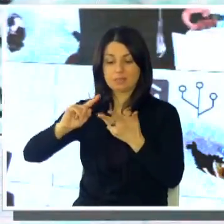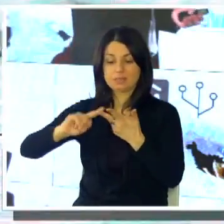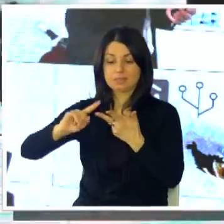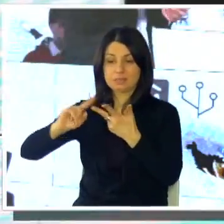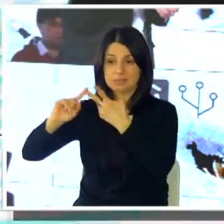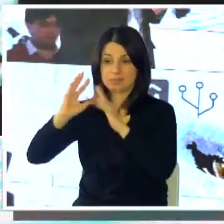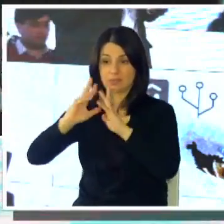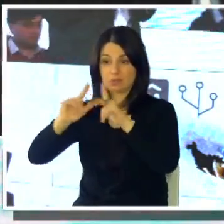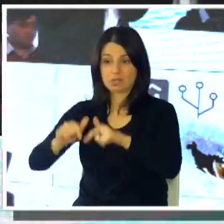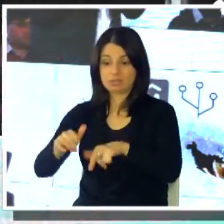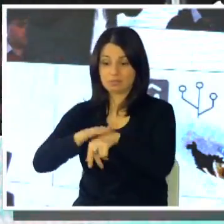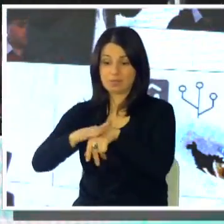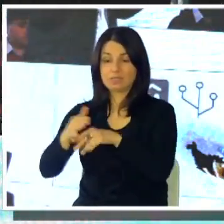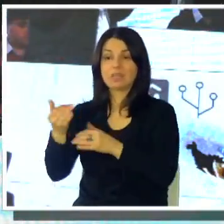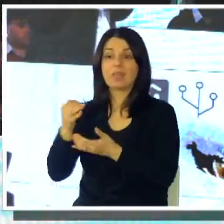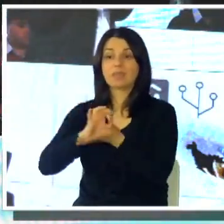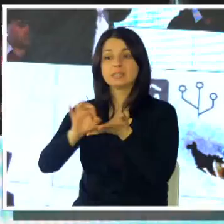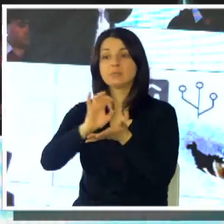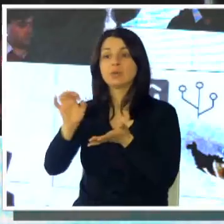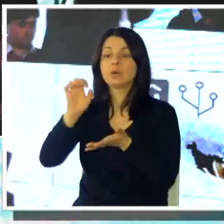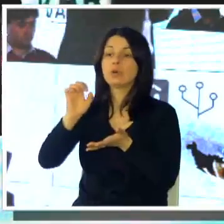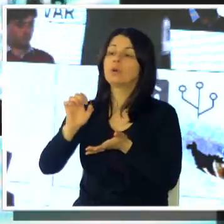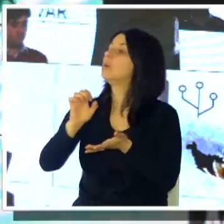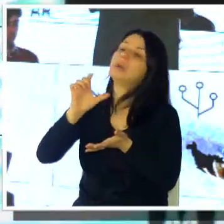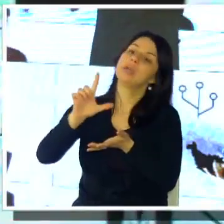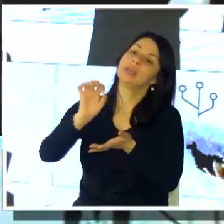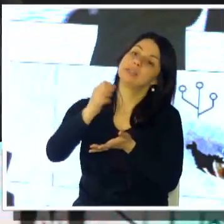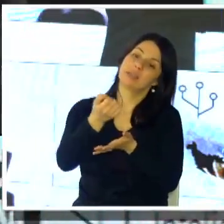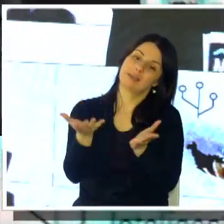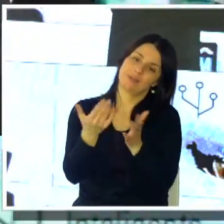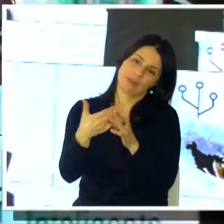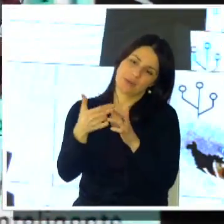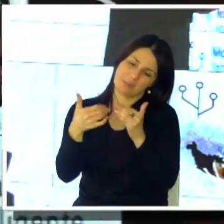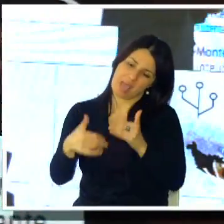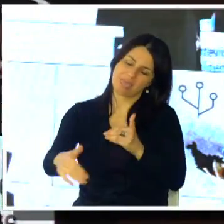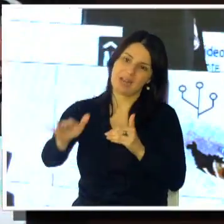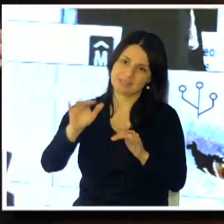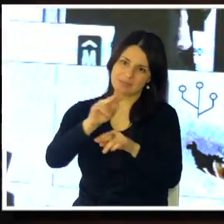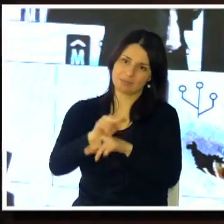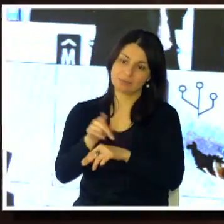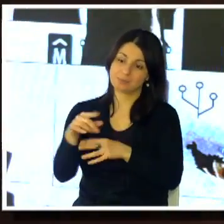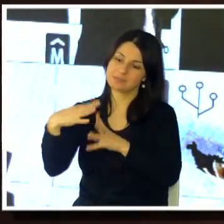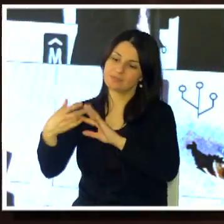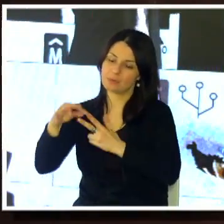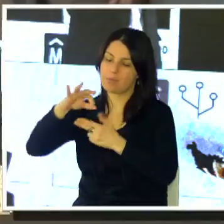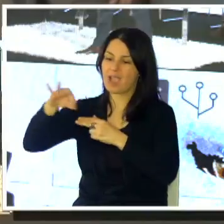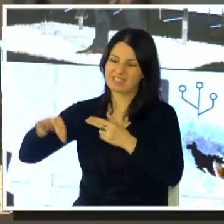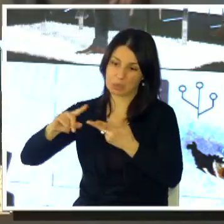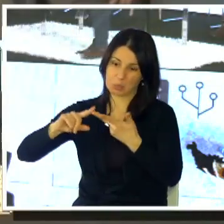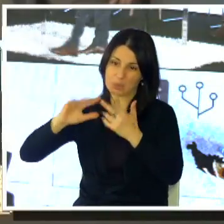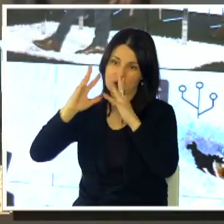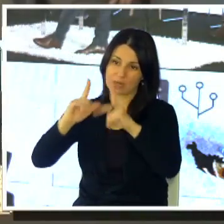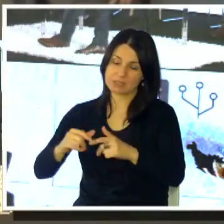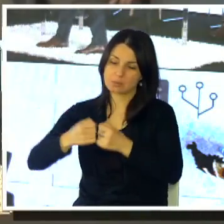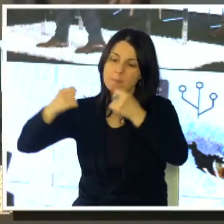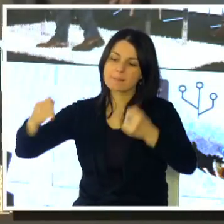microservicios, o MCA, como la vamos a llamar de aquí en adelante. Esta arquitectura la podemos ver como una extensión, una